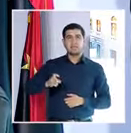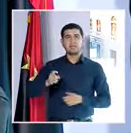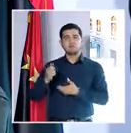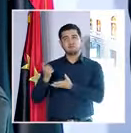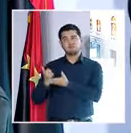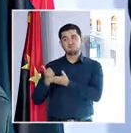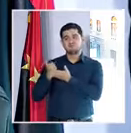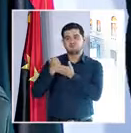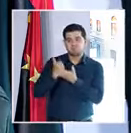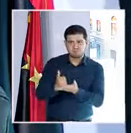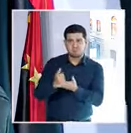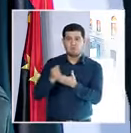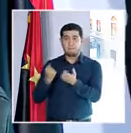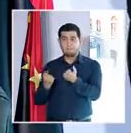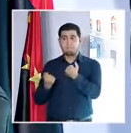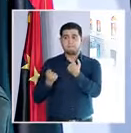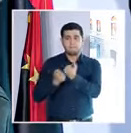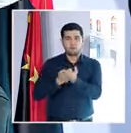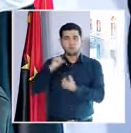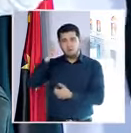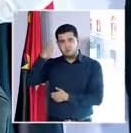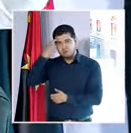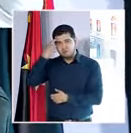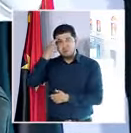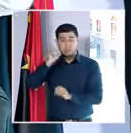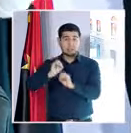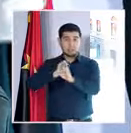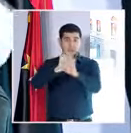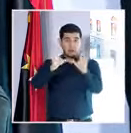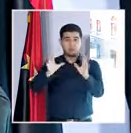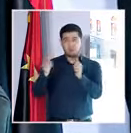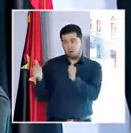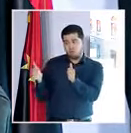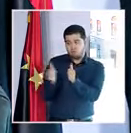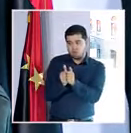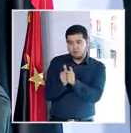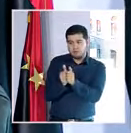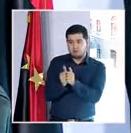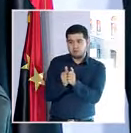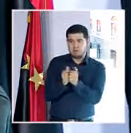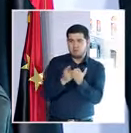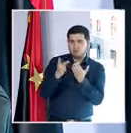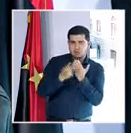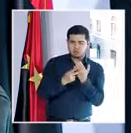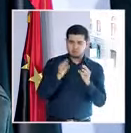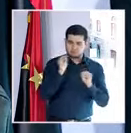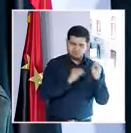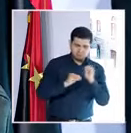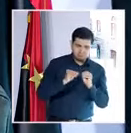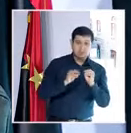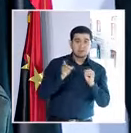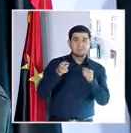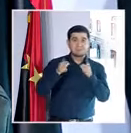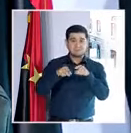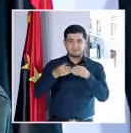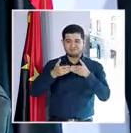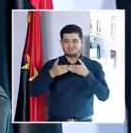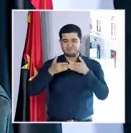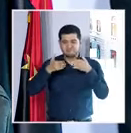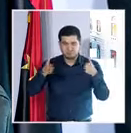la gobernación importante, no solo en el acompañamiento que hemos hecho en su formulación, sino en los accesos a